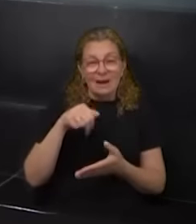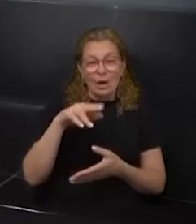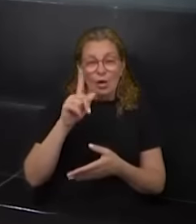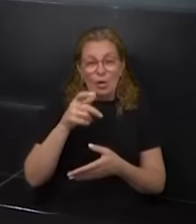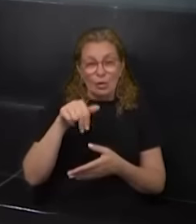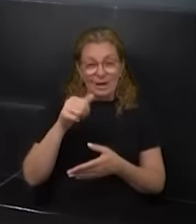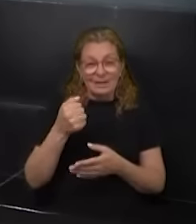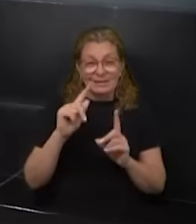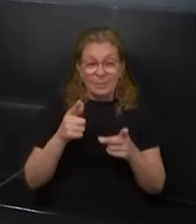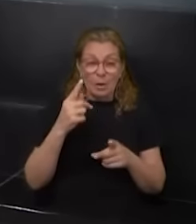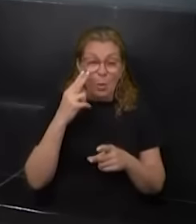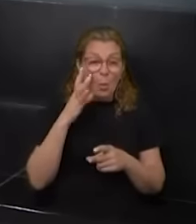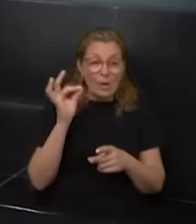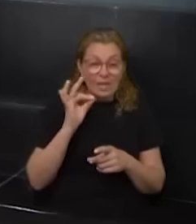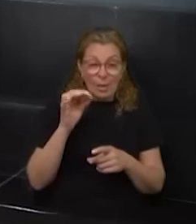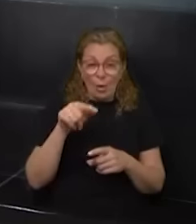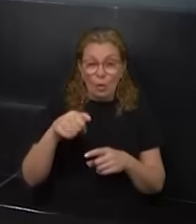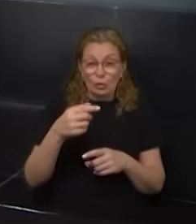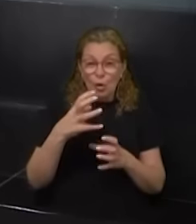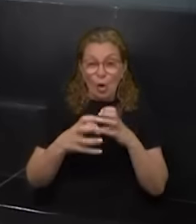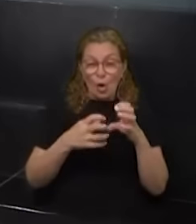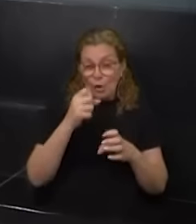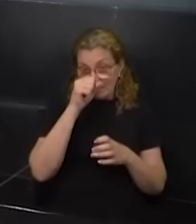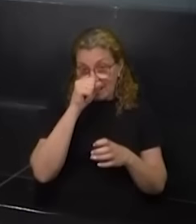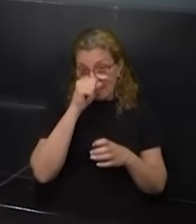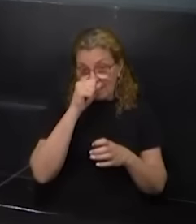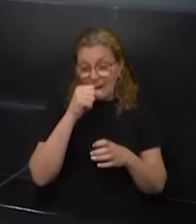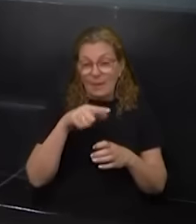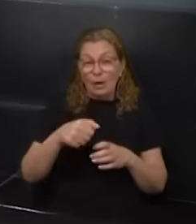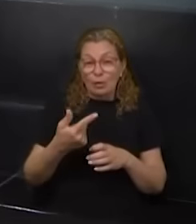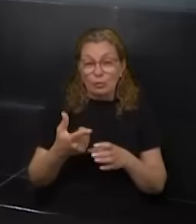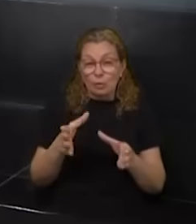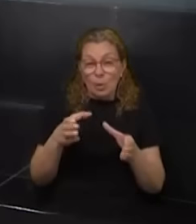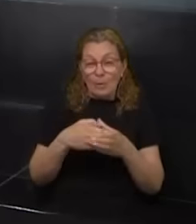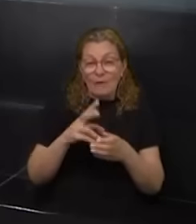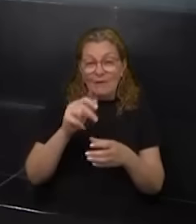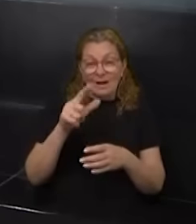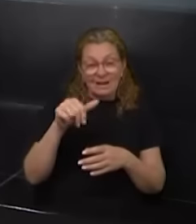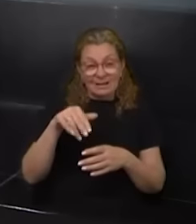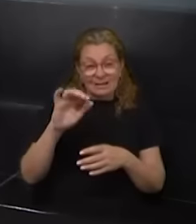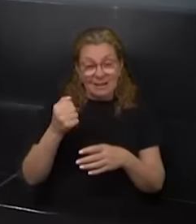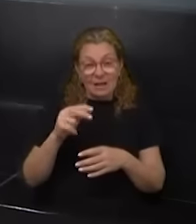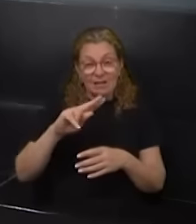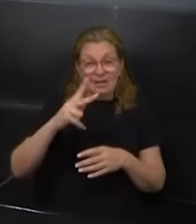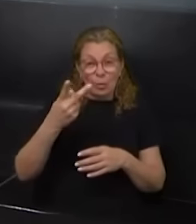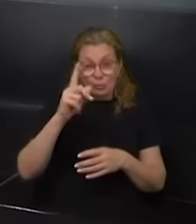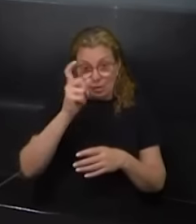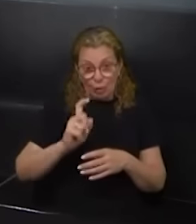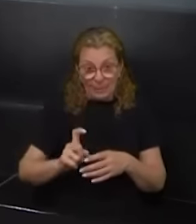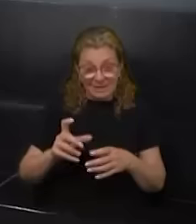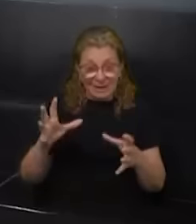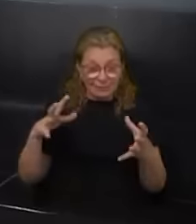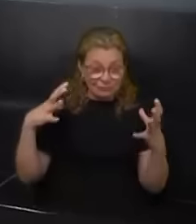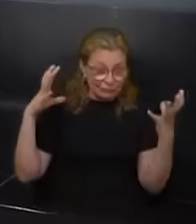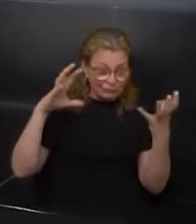Aunque hay también advertencias naranjas para otras zonas particularmente en la comunidad valenciana es la segunda tormenta de este tipo